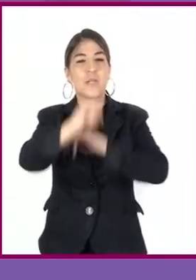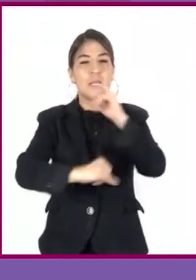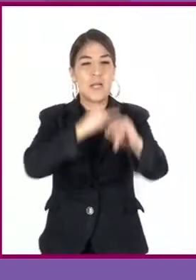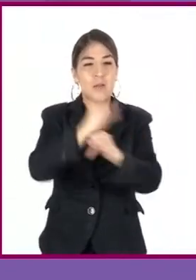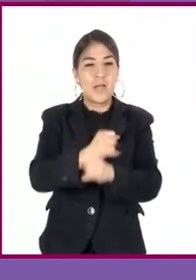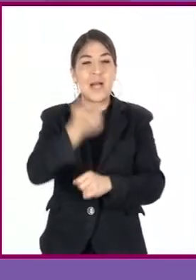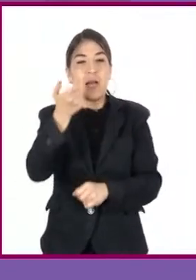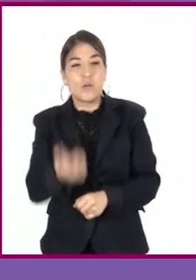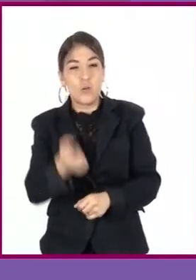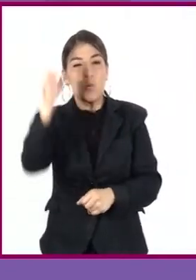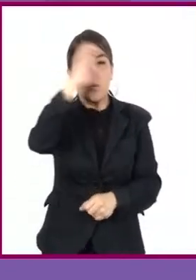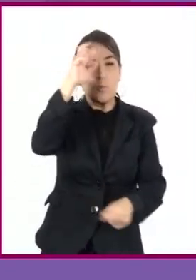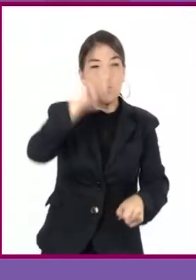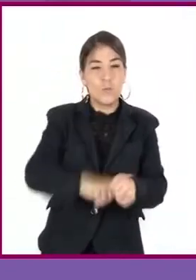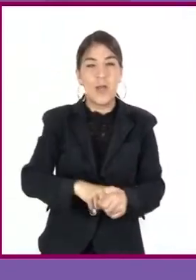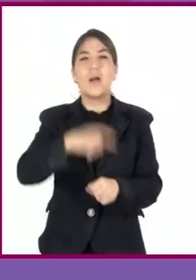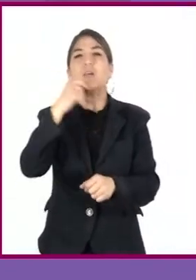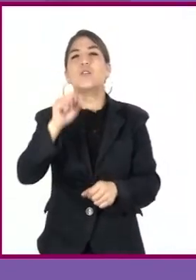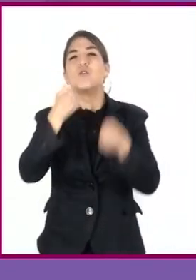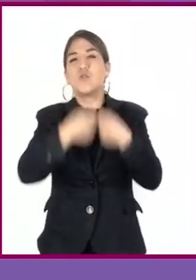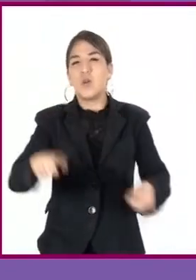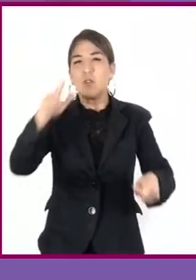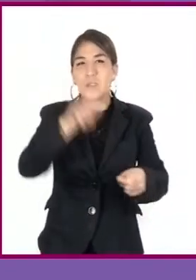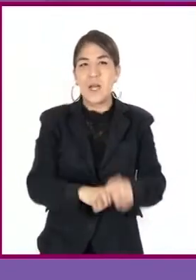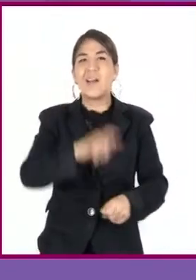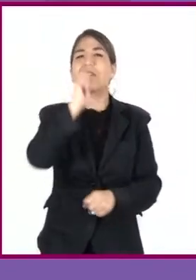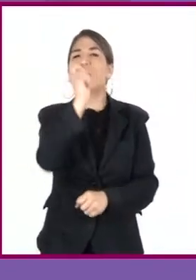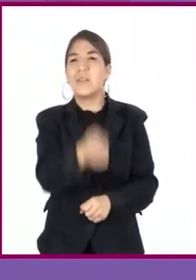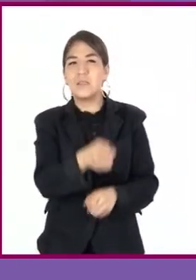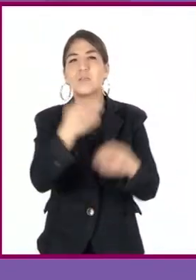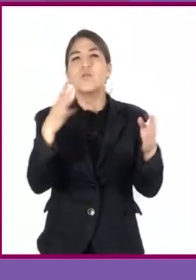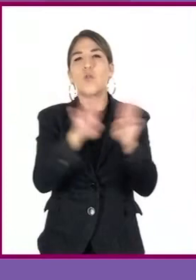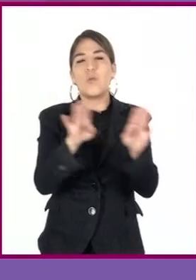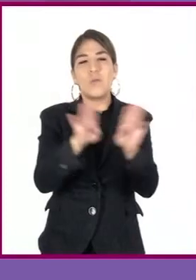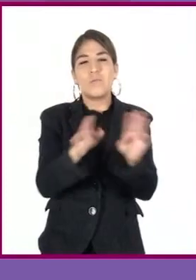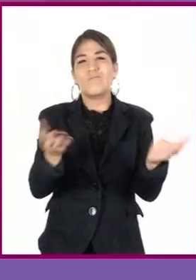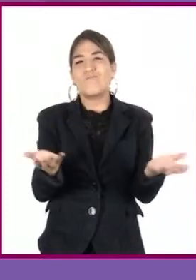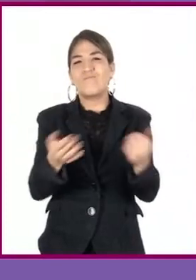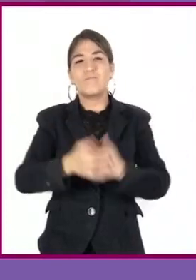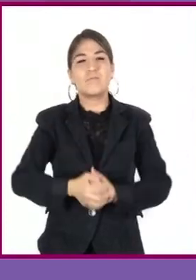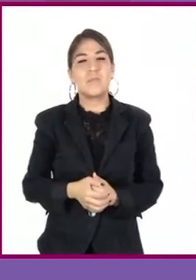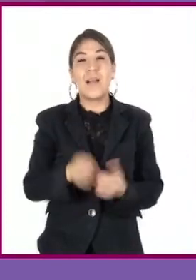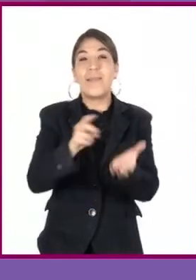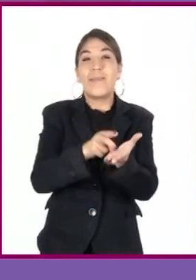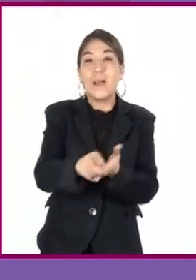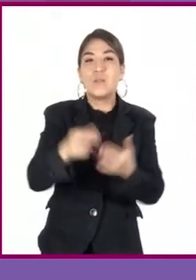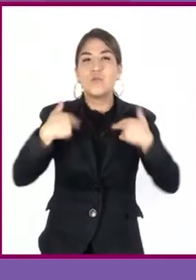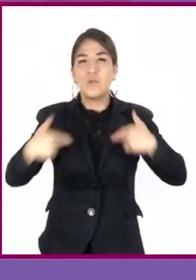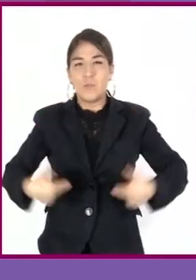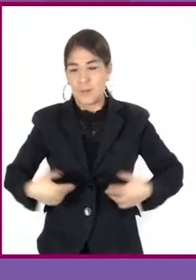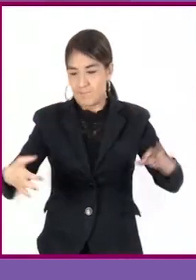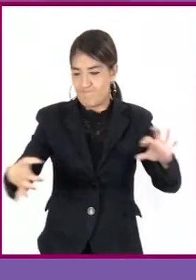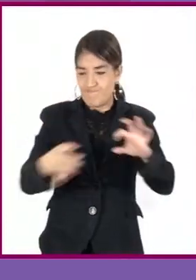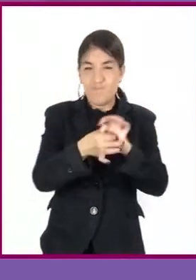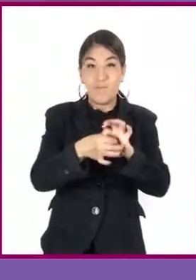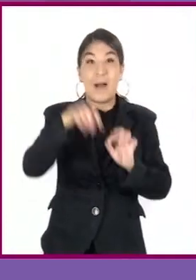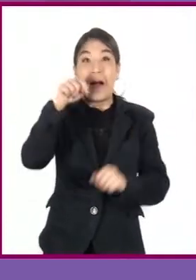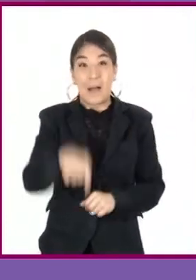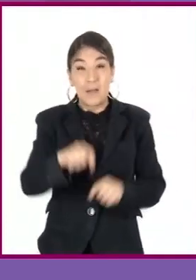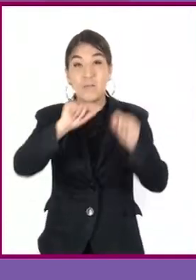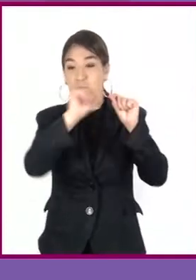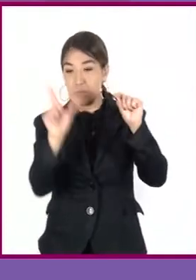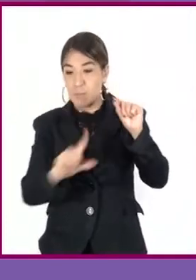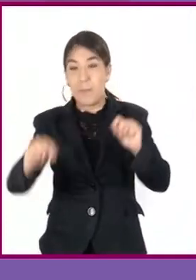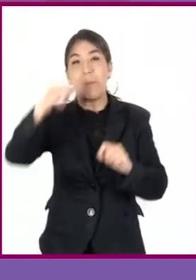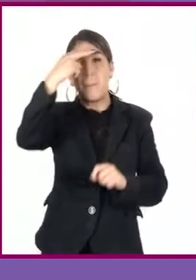que impregnan todo el orbe con esta doctrina de los derechos humanos. El pueblo de México también ha